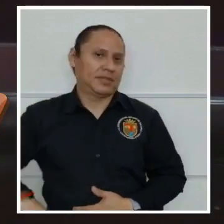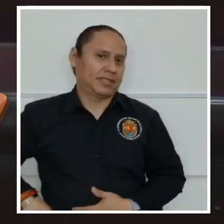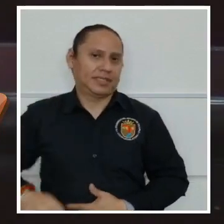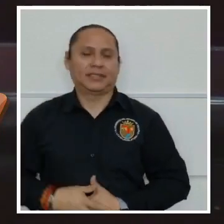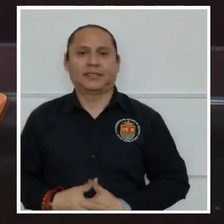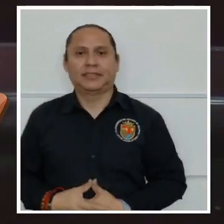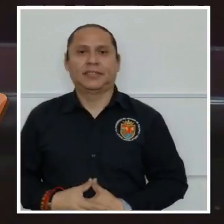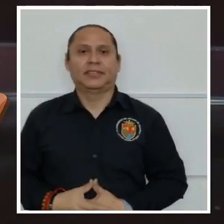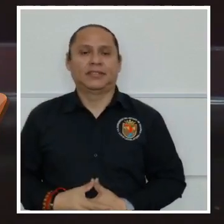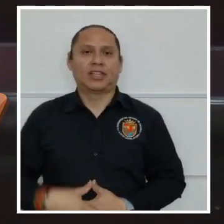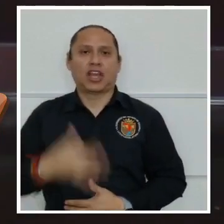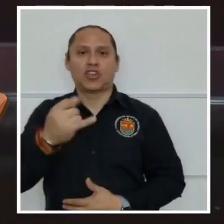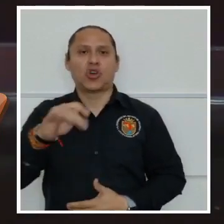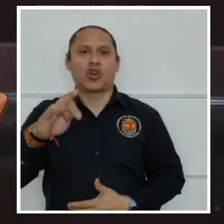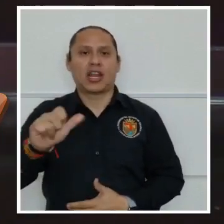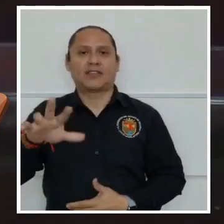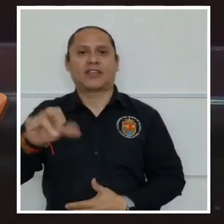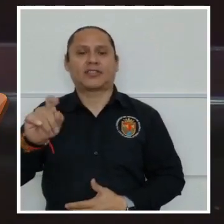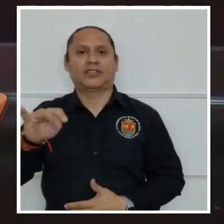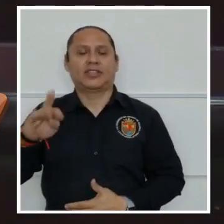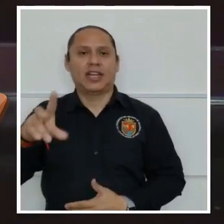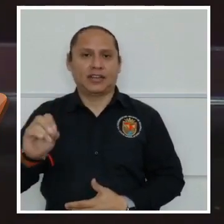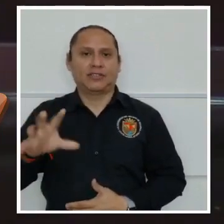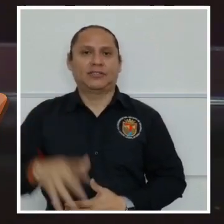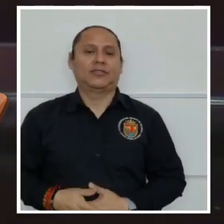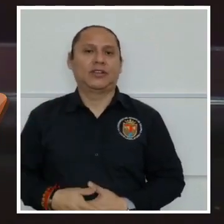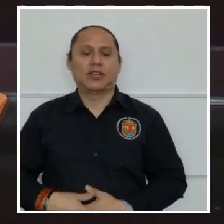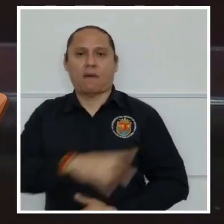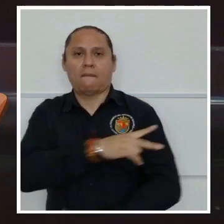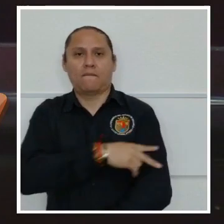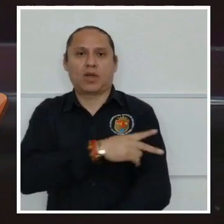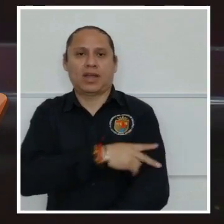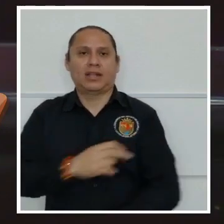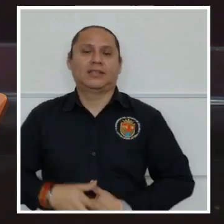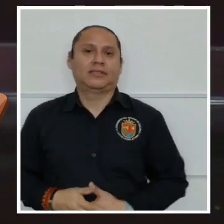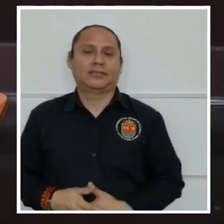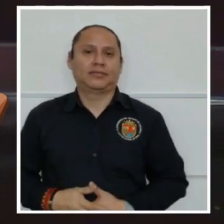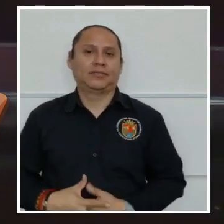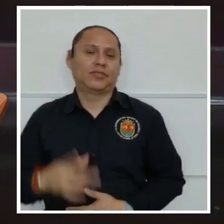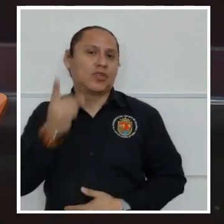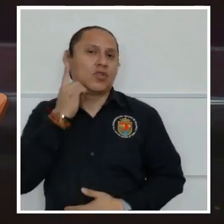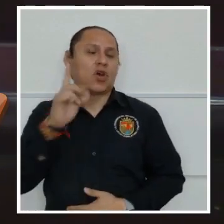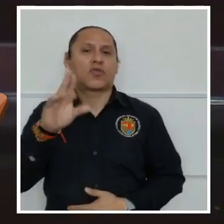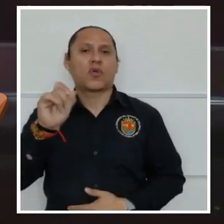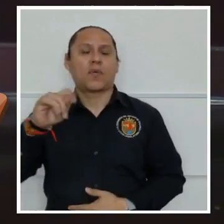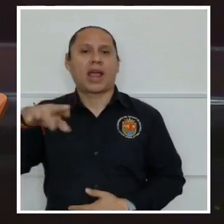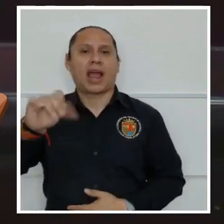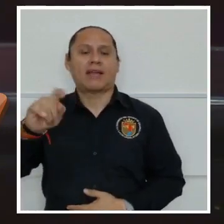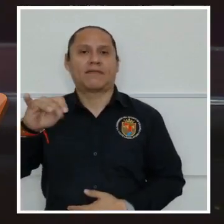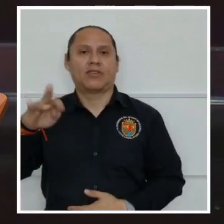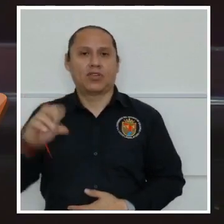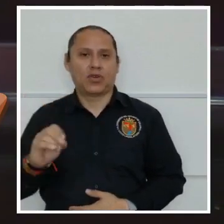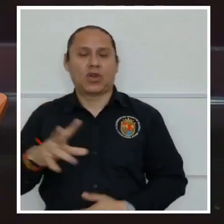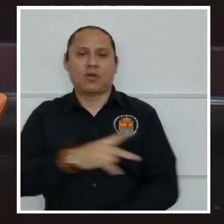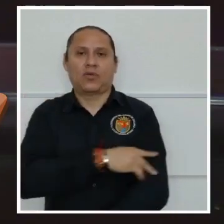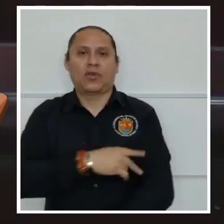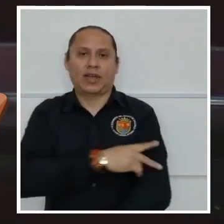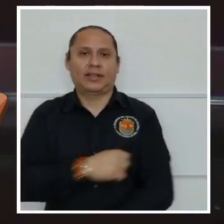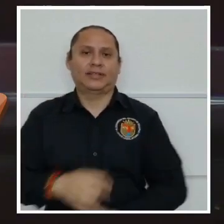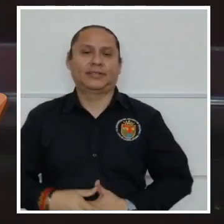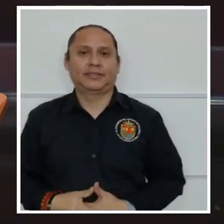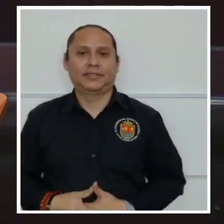vicepresidente, diputada Yolanda del Rosario Correa González, vocal, diputado Rubén Antonio Suárez Esquinca,